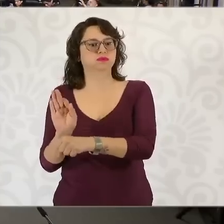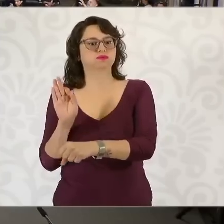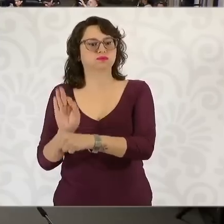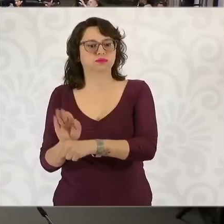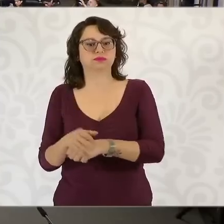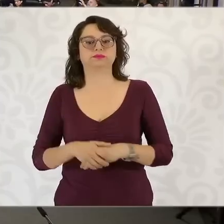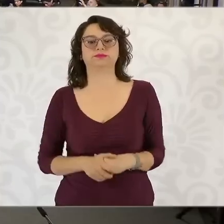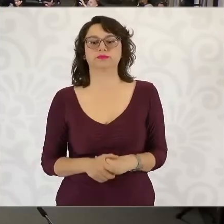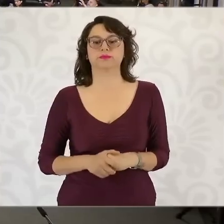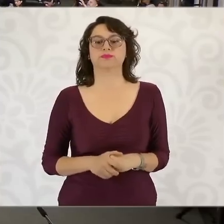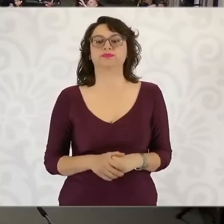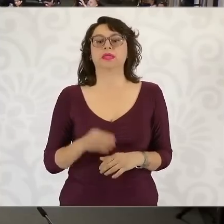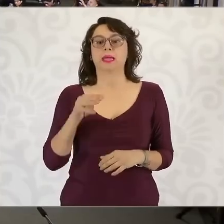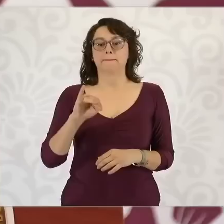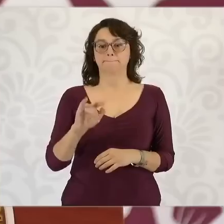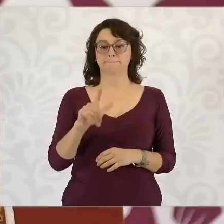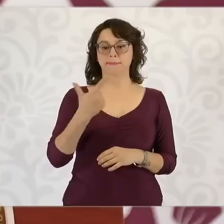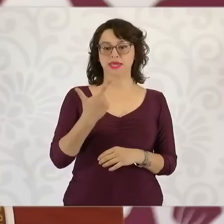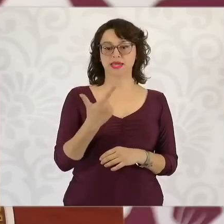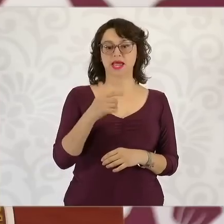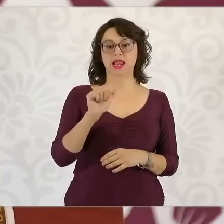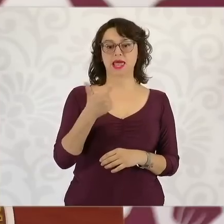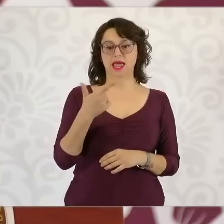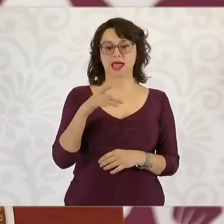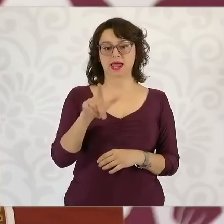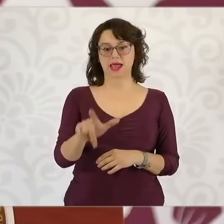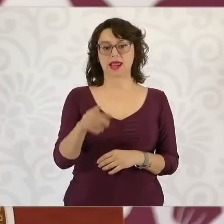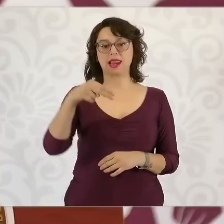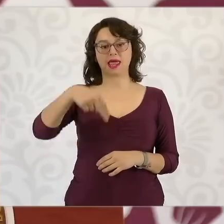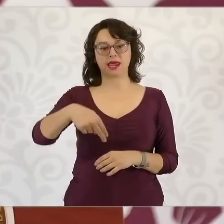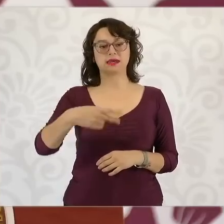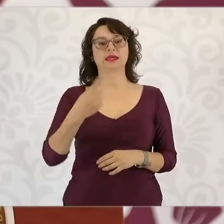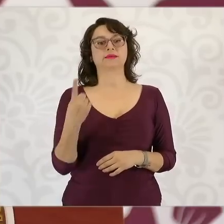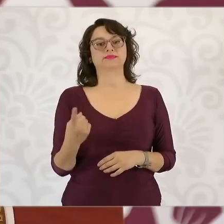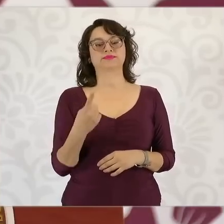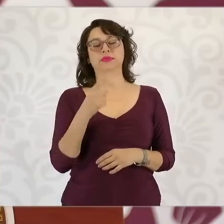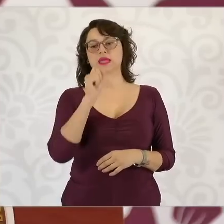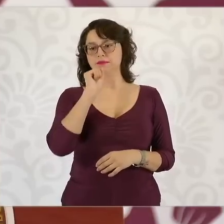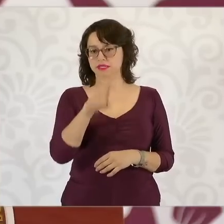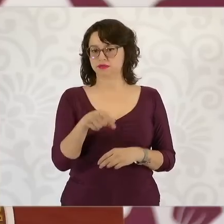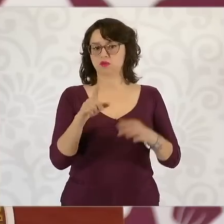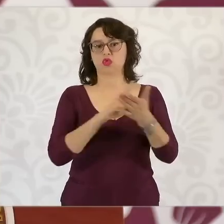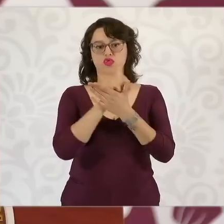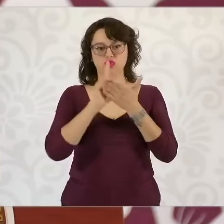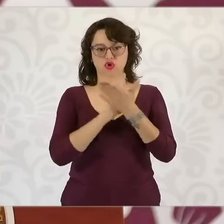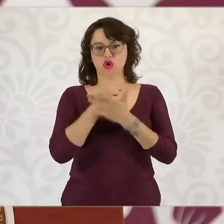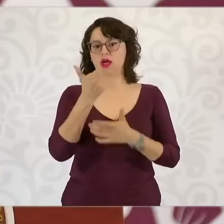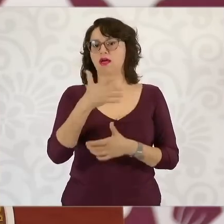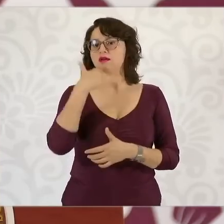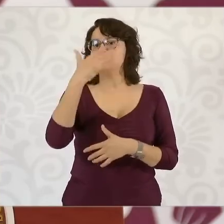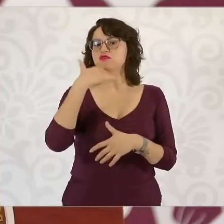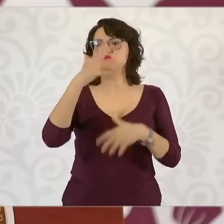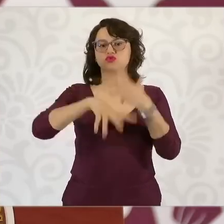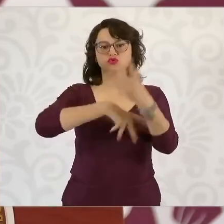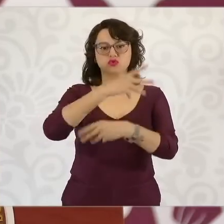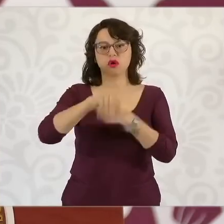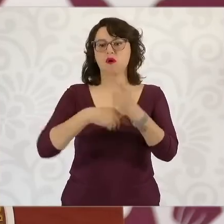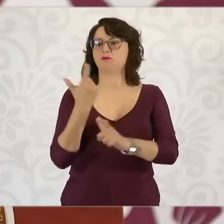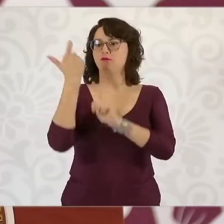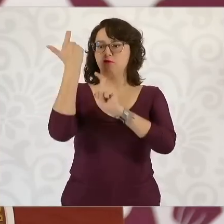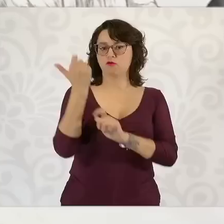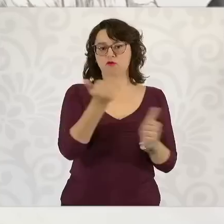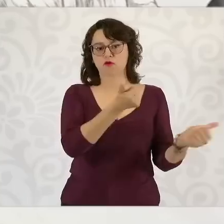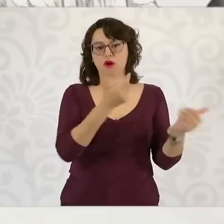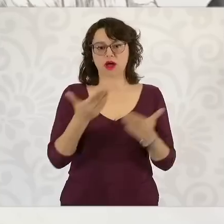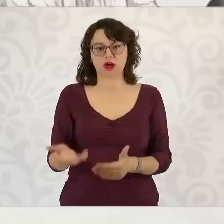Con respecto a Miguel Ángel N., era requerido por los delitos de asociación delictuosa contra la salud, lavado de dinero e introducción de armas de fuego.